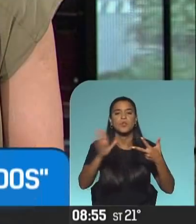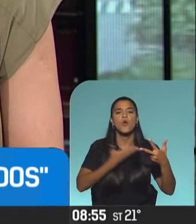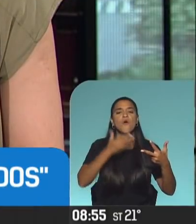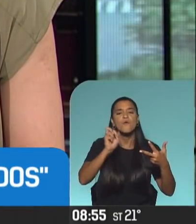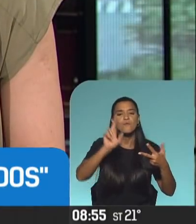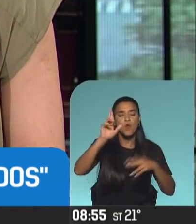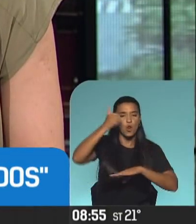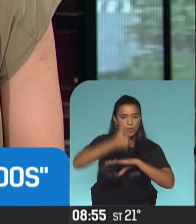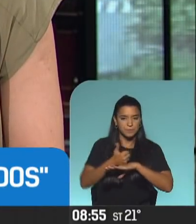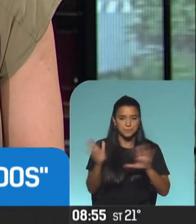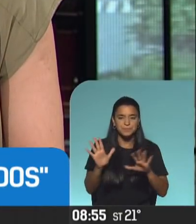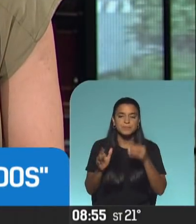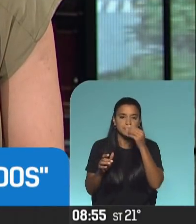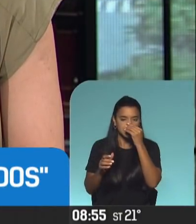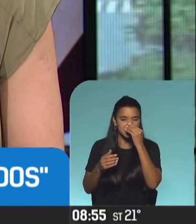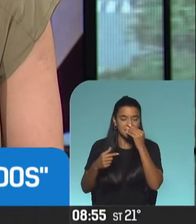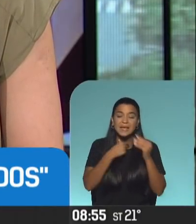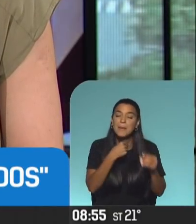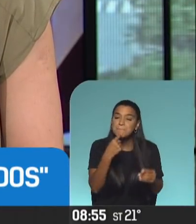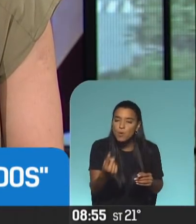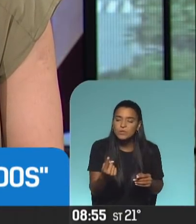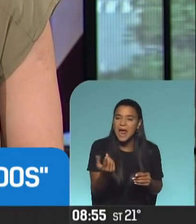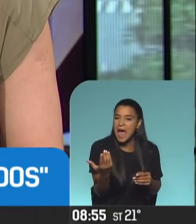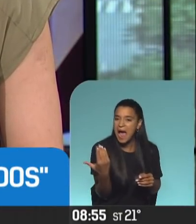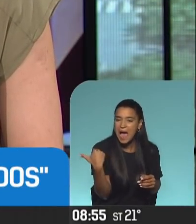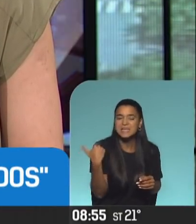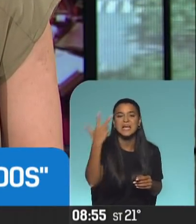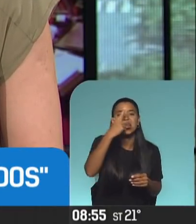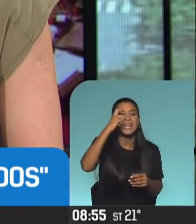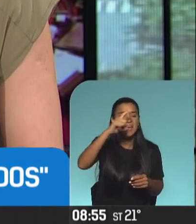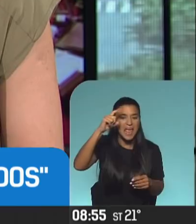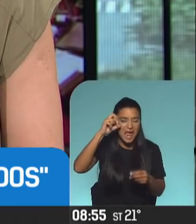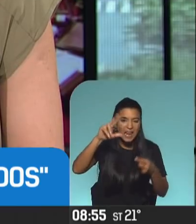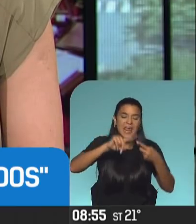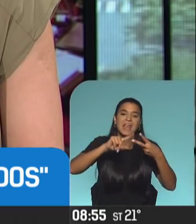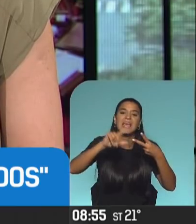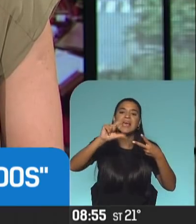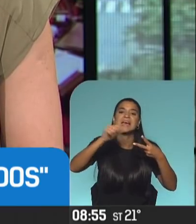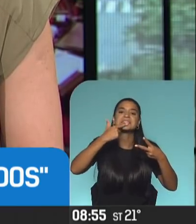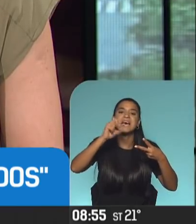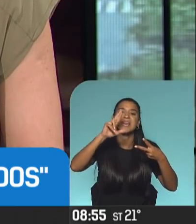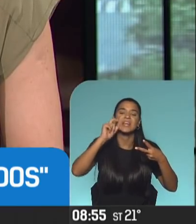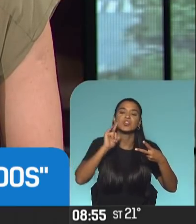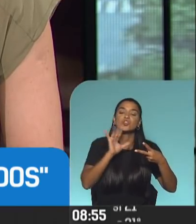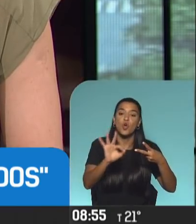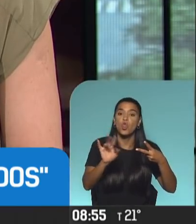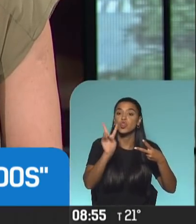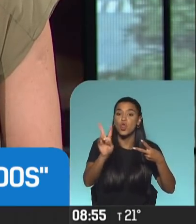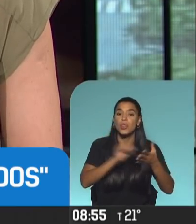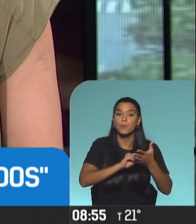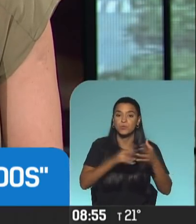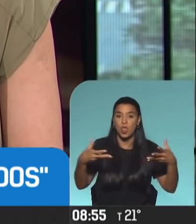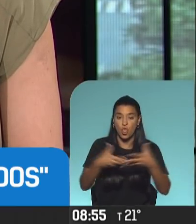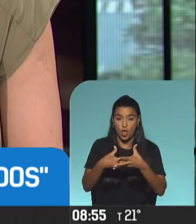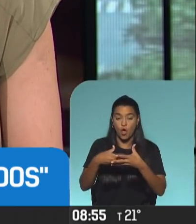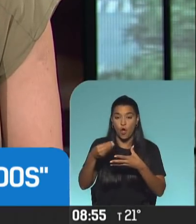Barragán desde el piso. Quería ¿Cómo consultarte está? ayer, Carlos Heller, Marcelo Casareto, dos diputados del oficialismo,